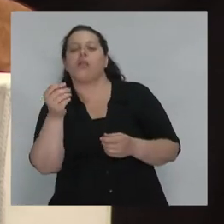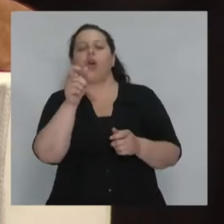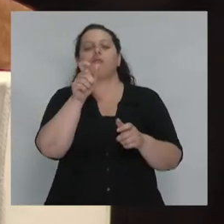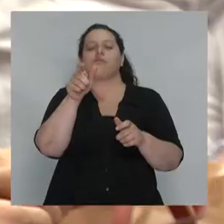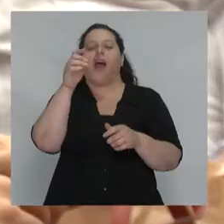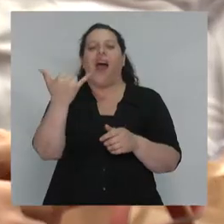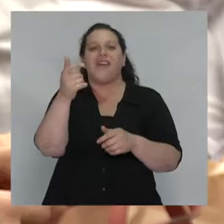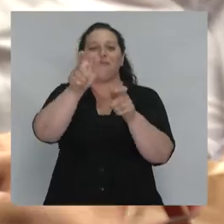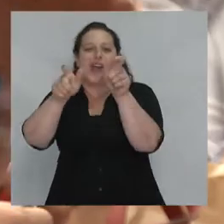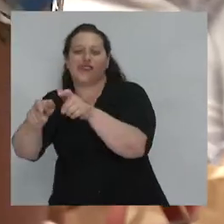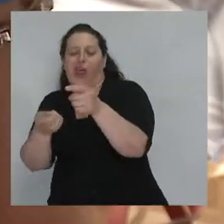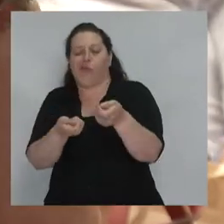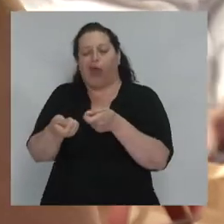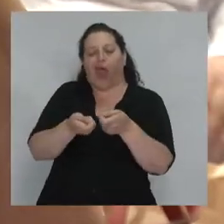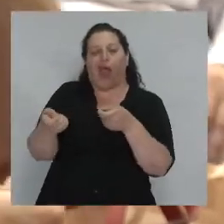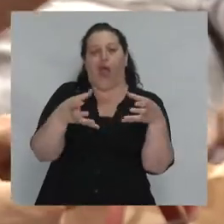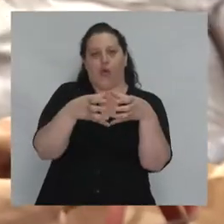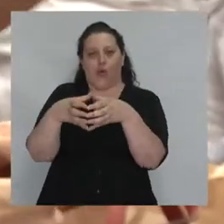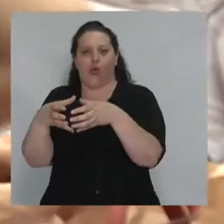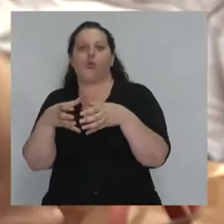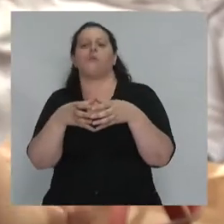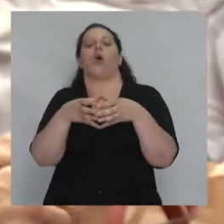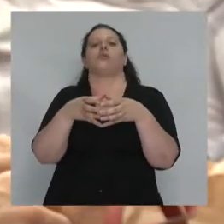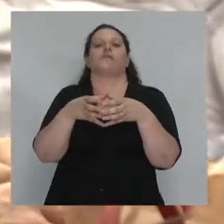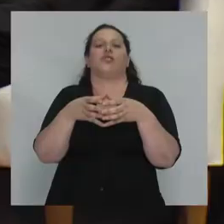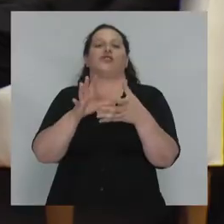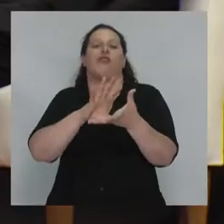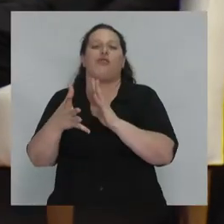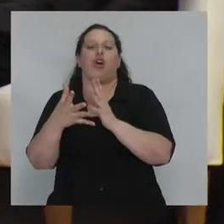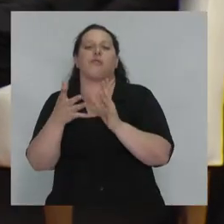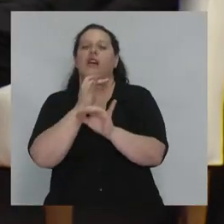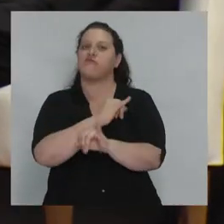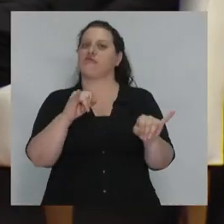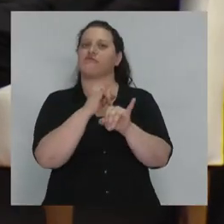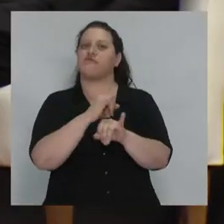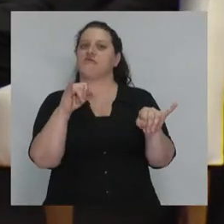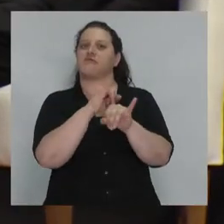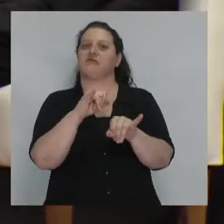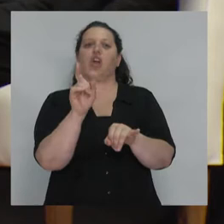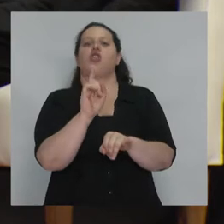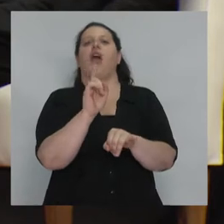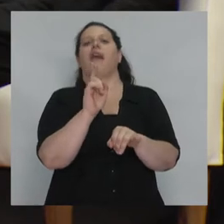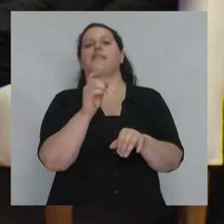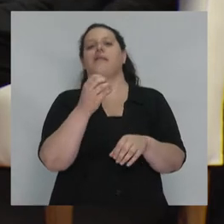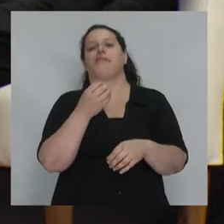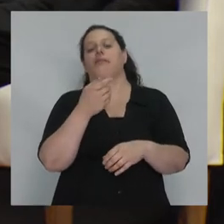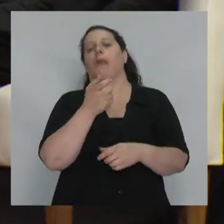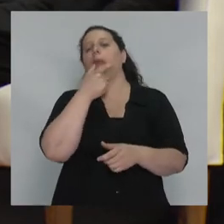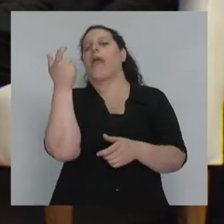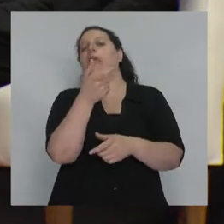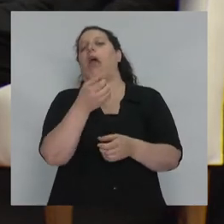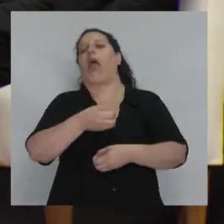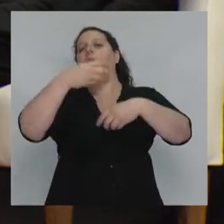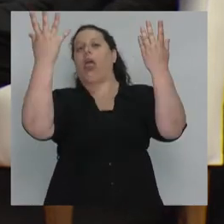manejaban grupos muy caracterizados, de tal manera que no eran mensajes que se tiraban al aire, sino eran mensajes que iban